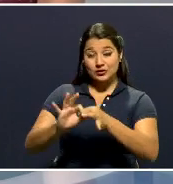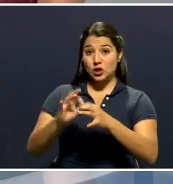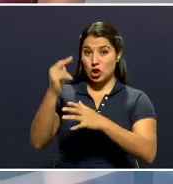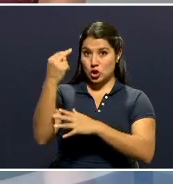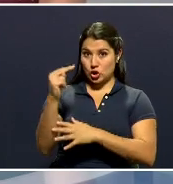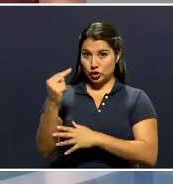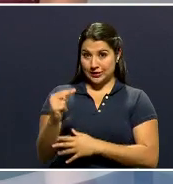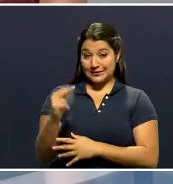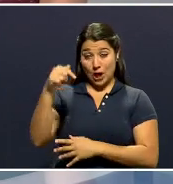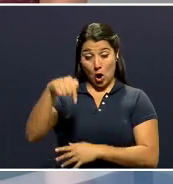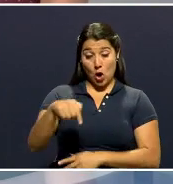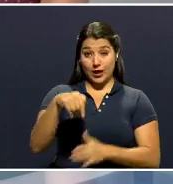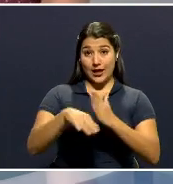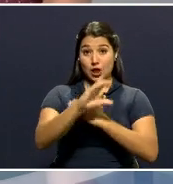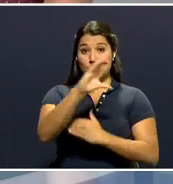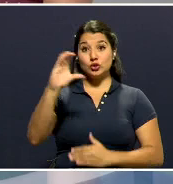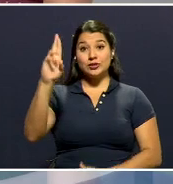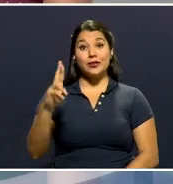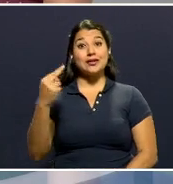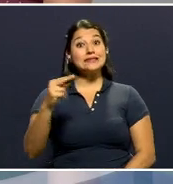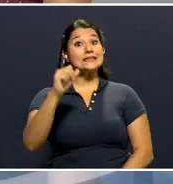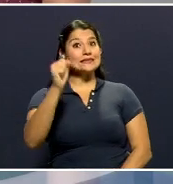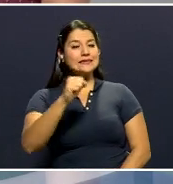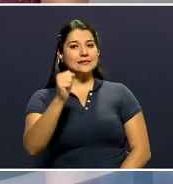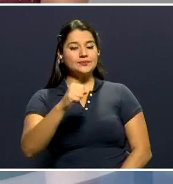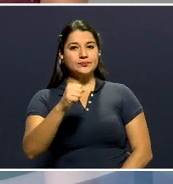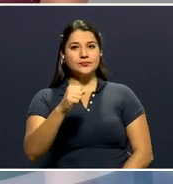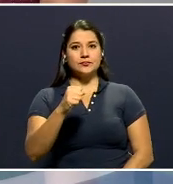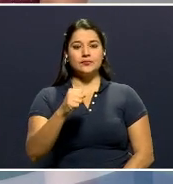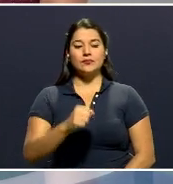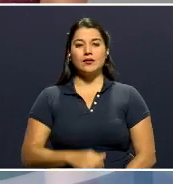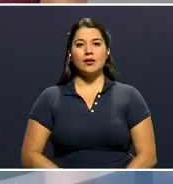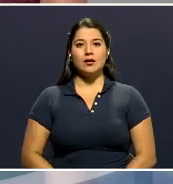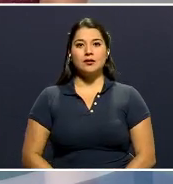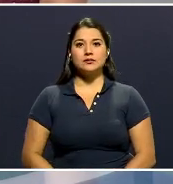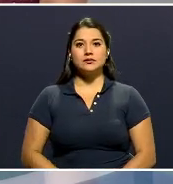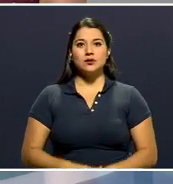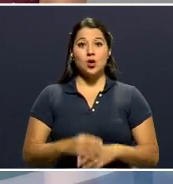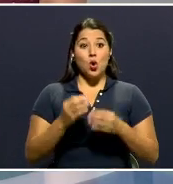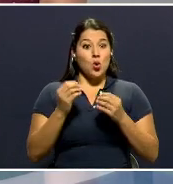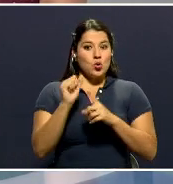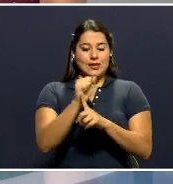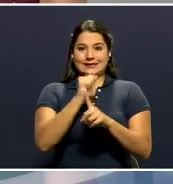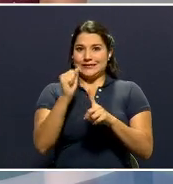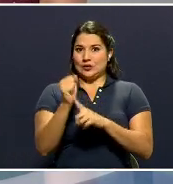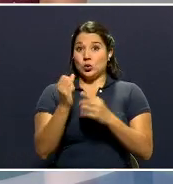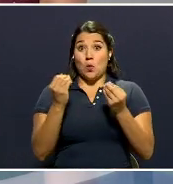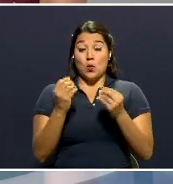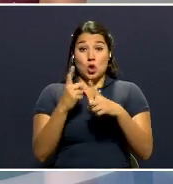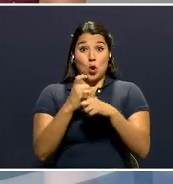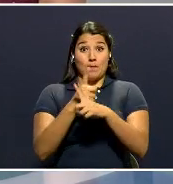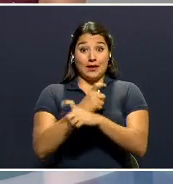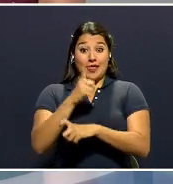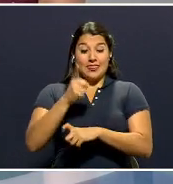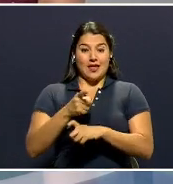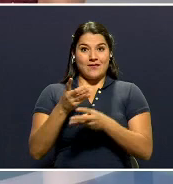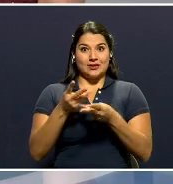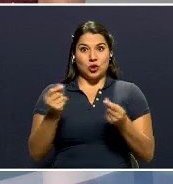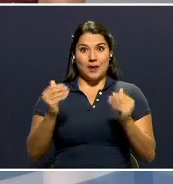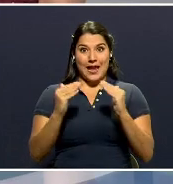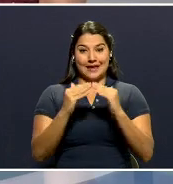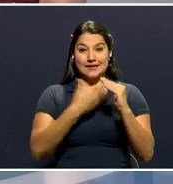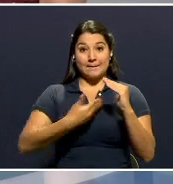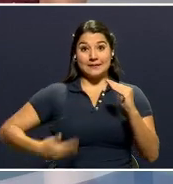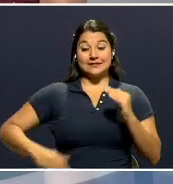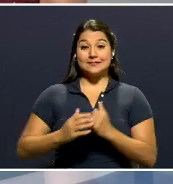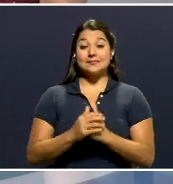edición estelar de Costa Rica Noticias. Así es, Eisel. Un ajedrez complicadísimo el que tiene que resolver Zapote.